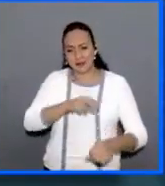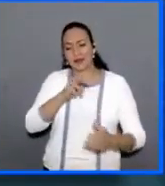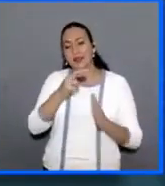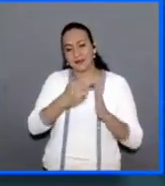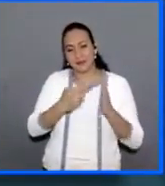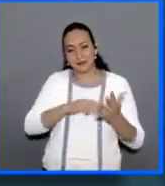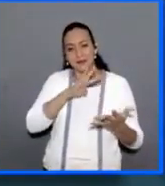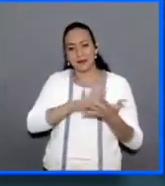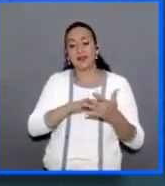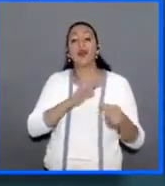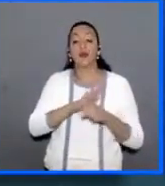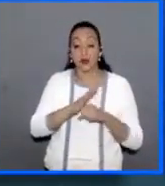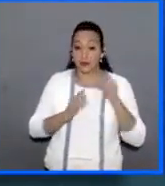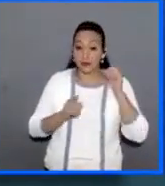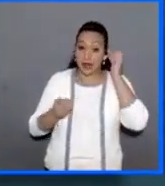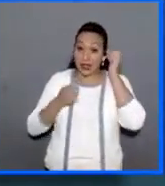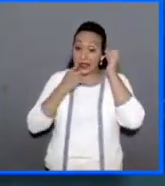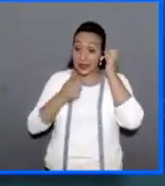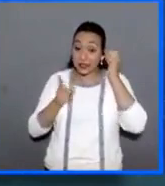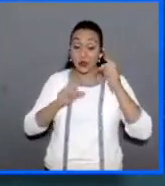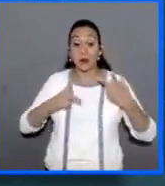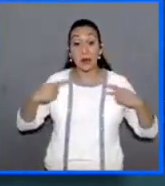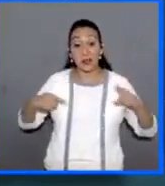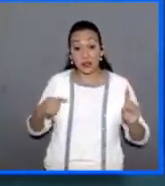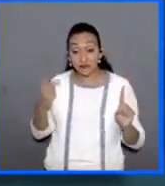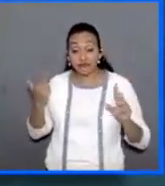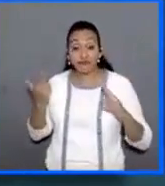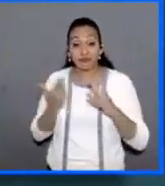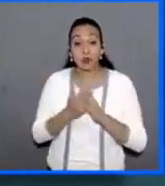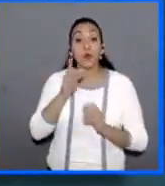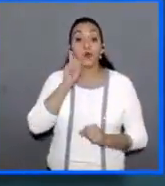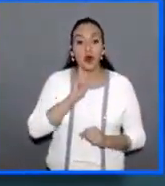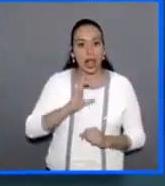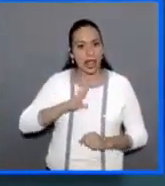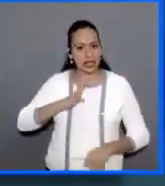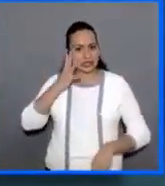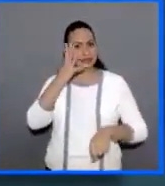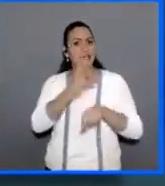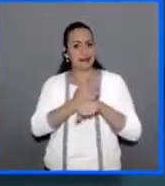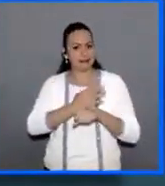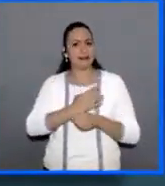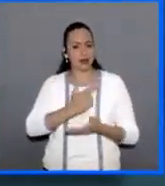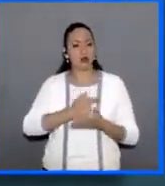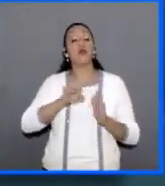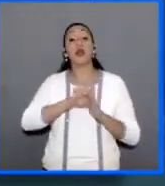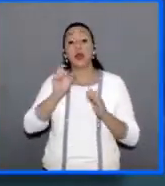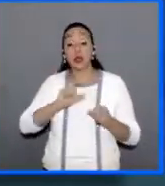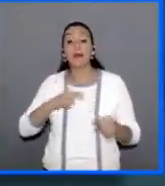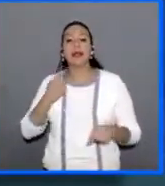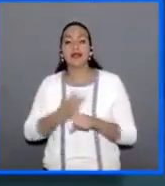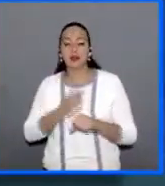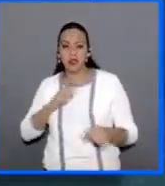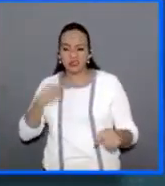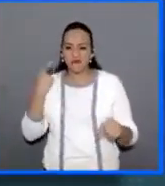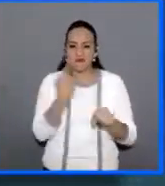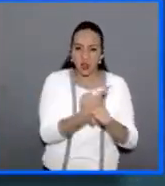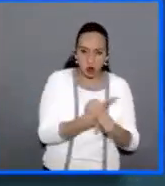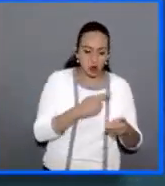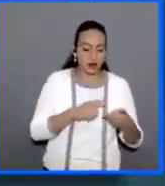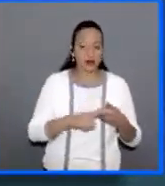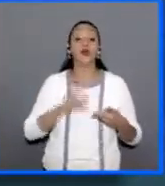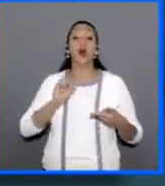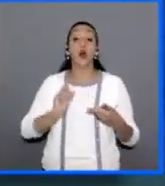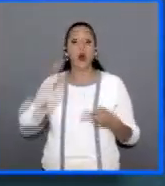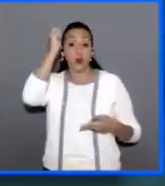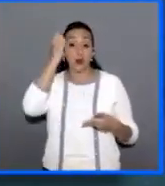imprescriptibilidad del delito de feminicidio, endurece las penas contra delitos sexuales y garantiza pensiones alimenticias a